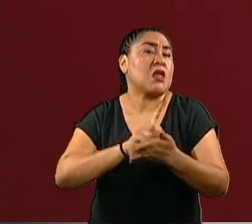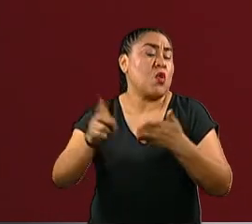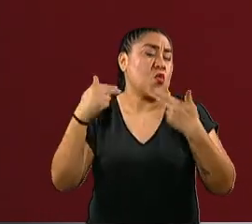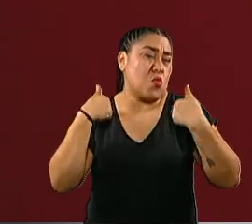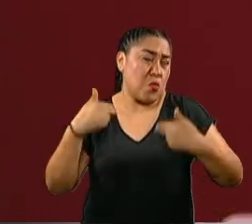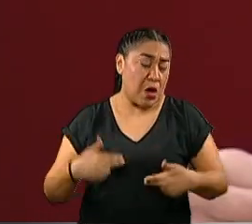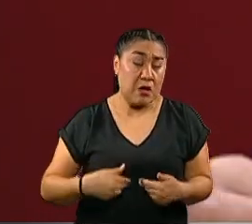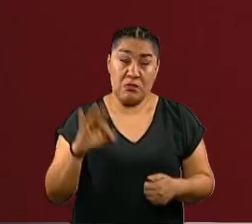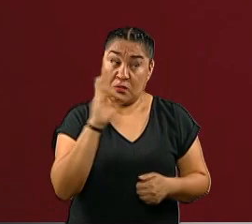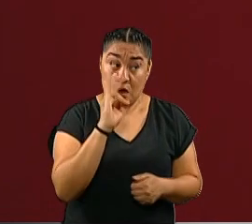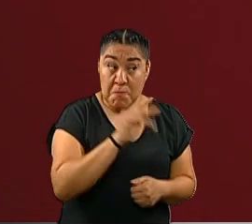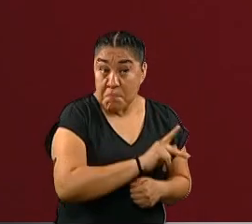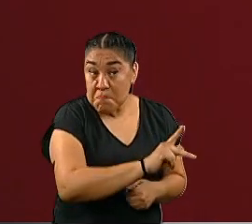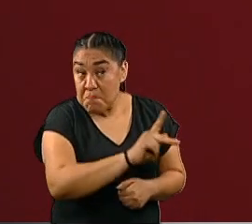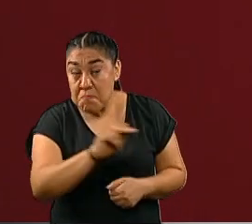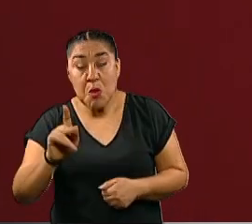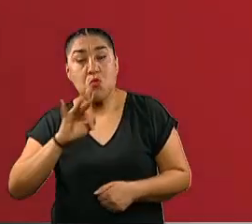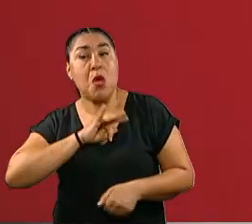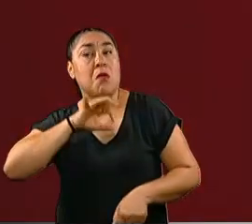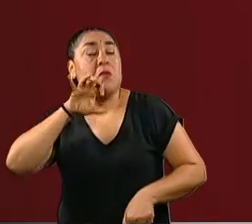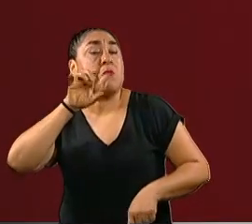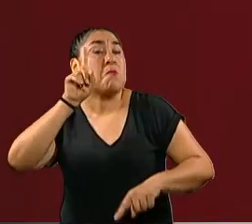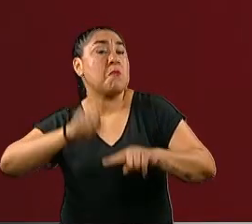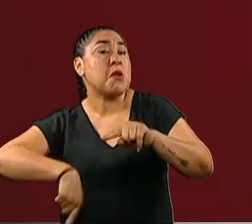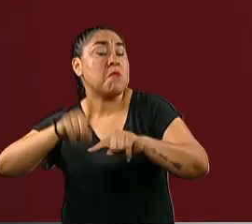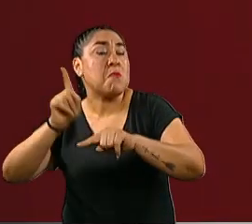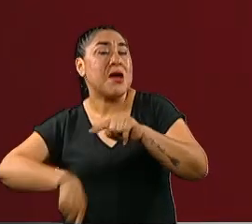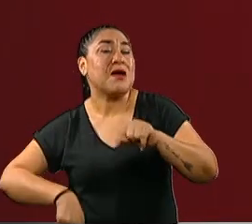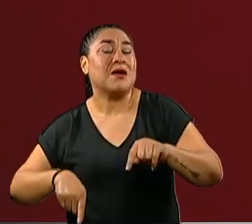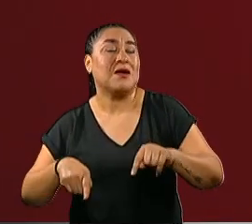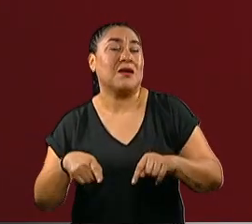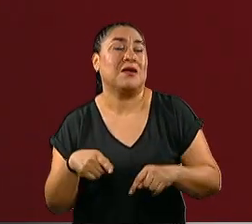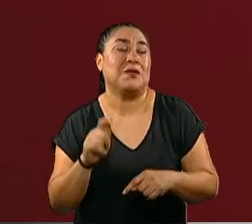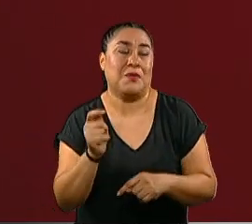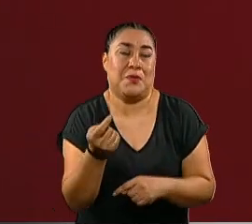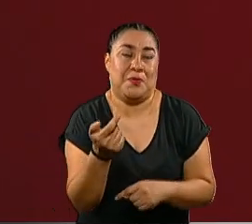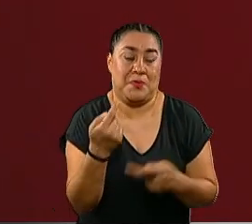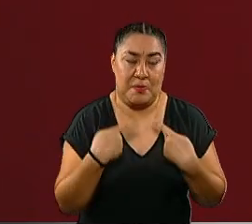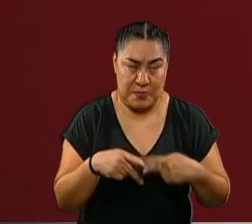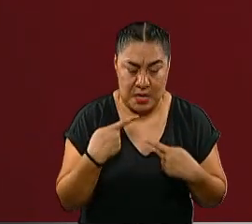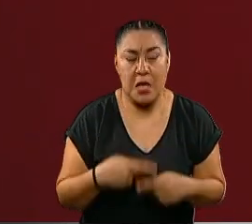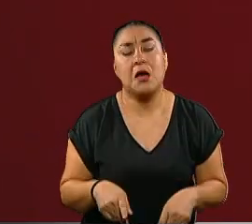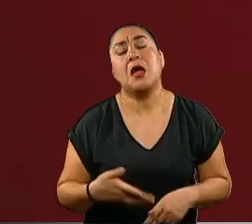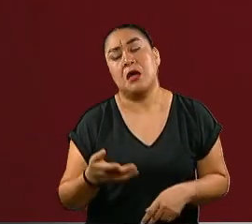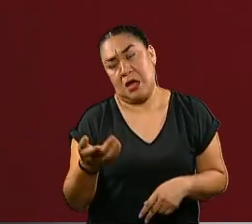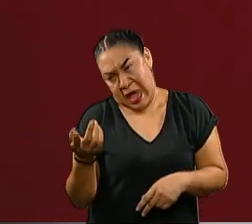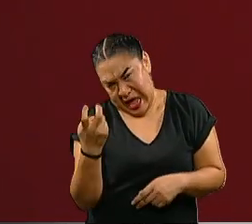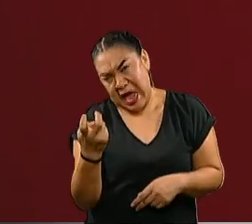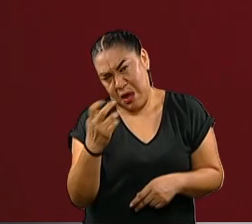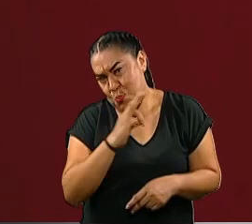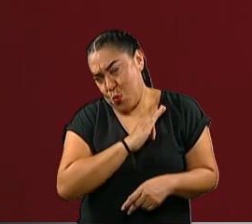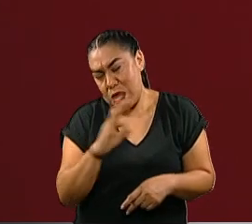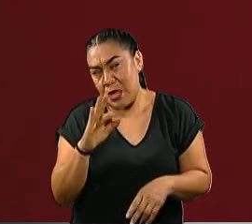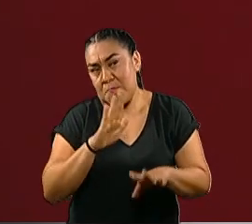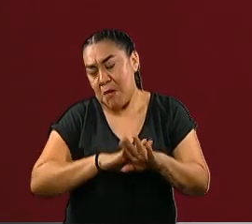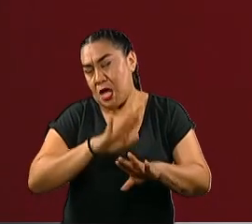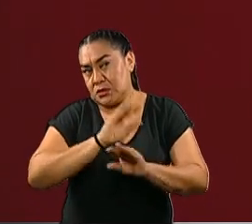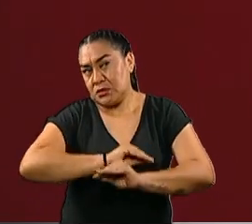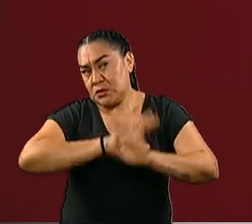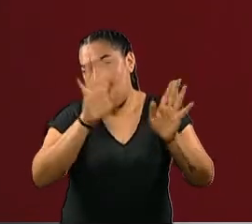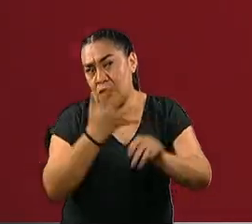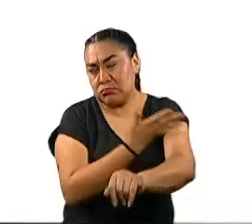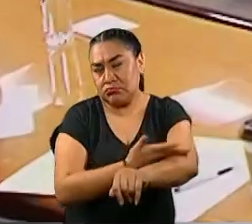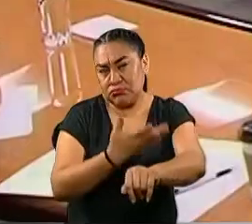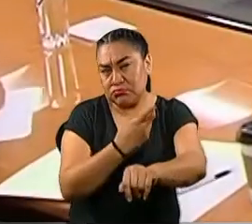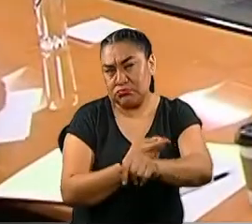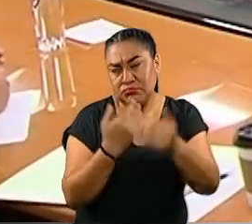Evitar que las mayorías avasallen a las minorías. Desde luego puede haber mucho mayor transparencia en la designación, aún en el